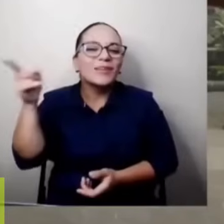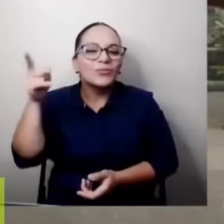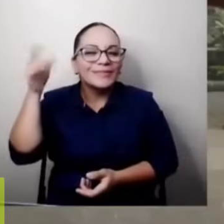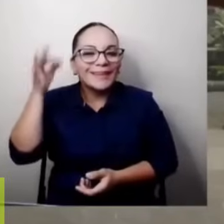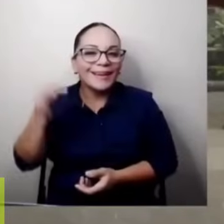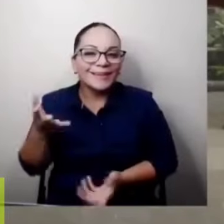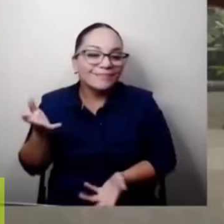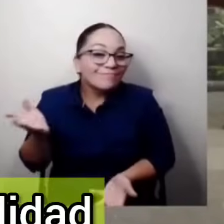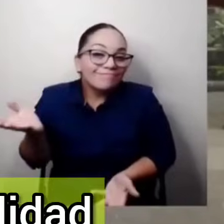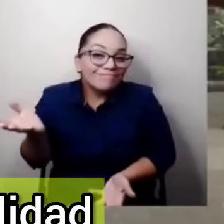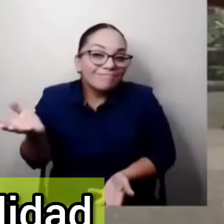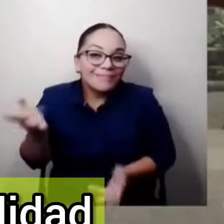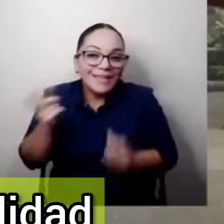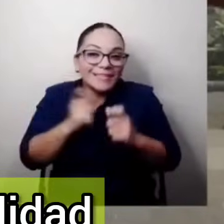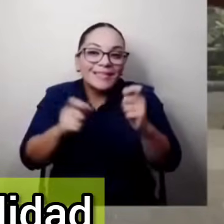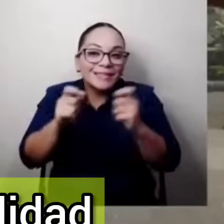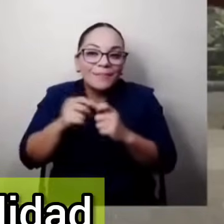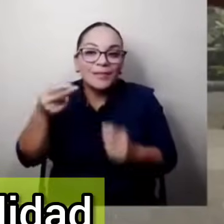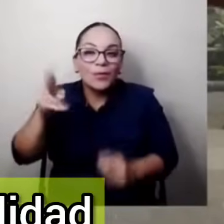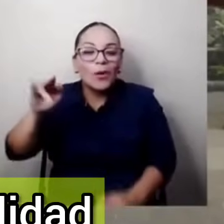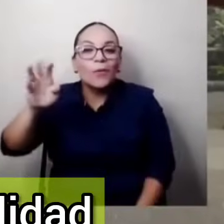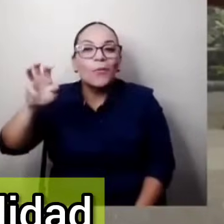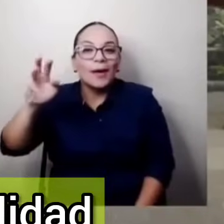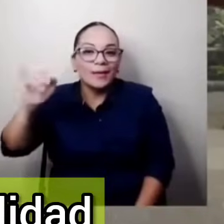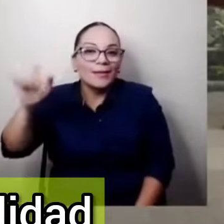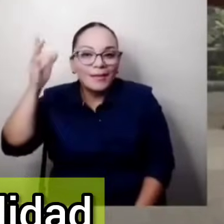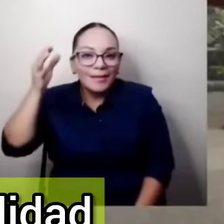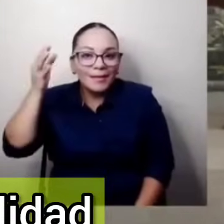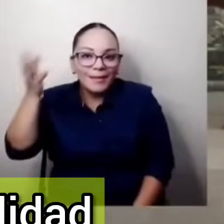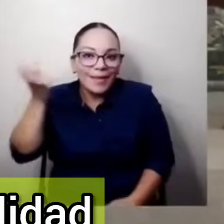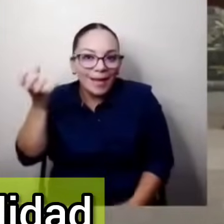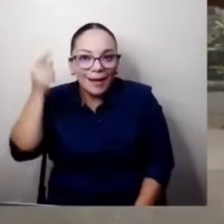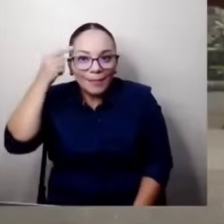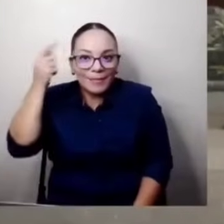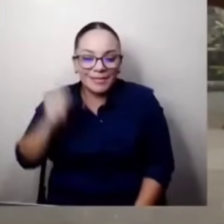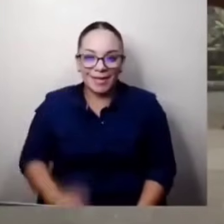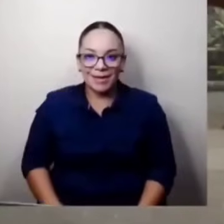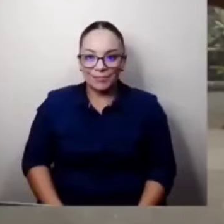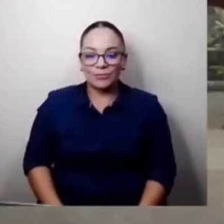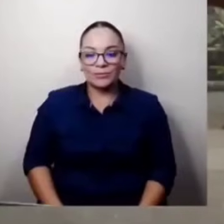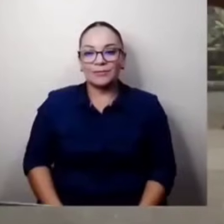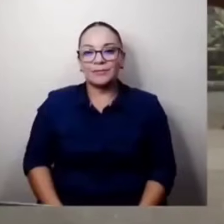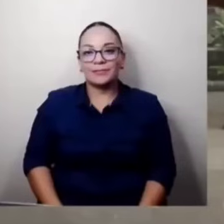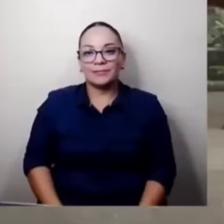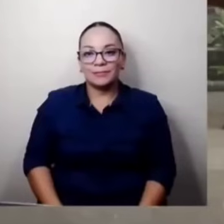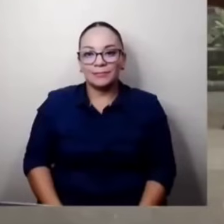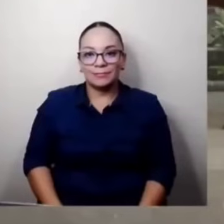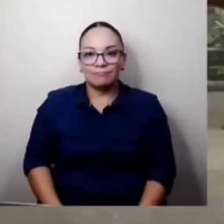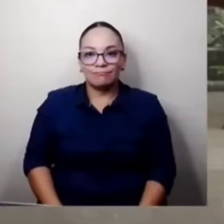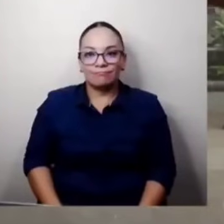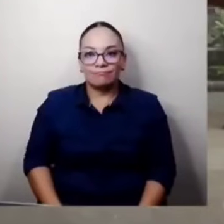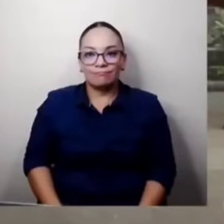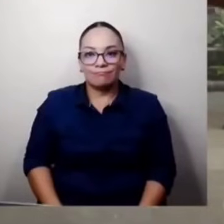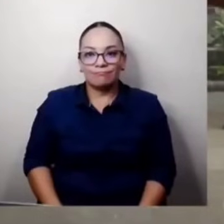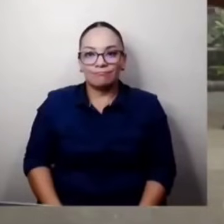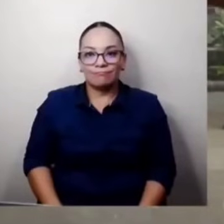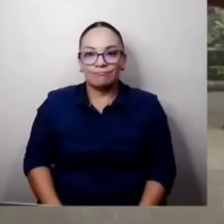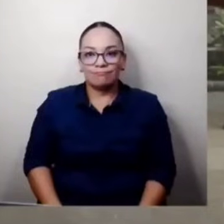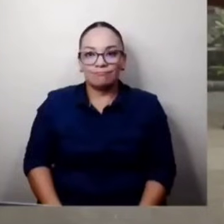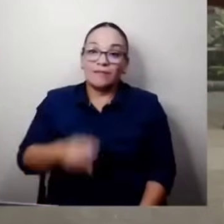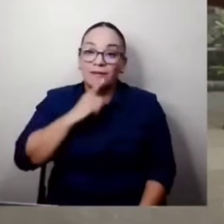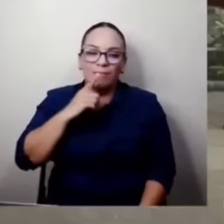Exactamente lo que Huawei quería que pensaran, y además a un nivel de calidad que lo que da es